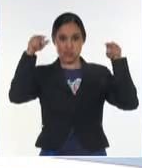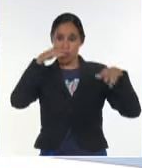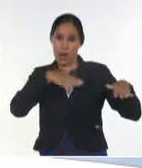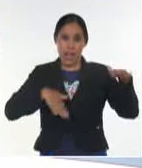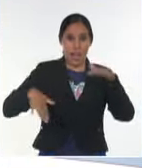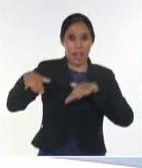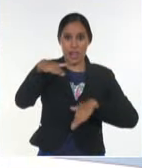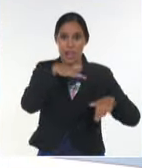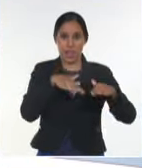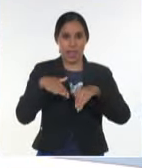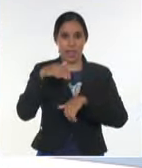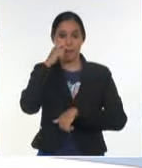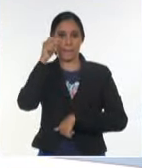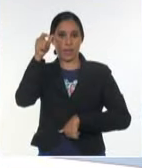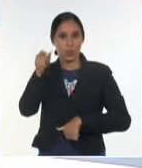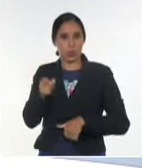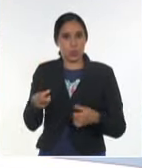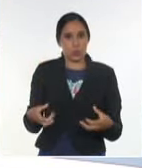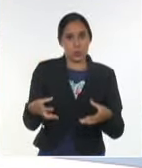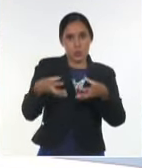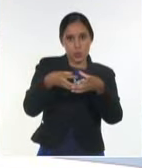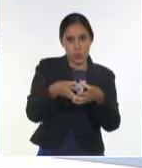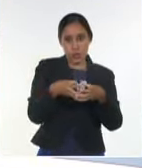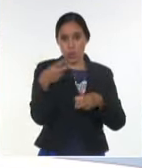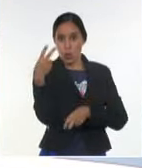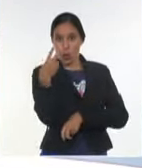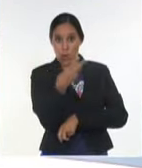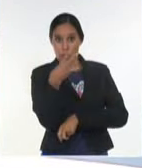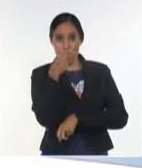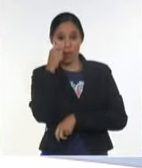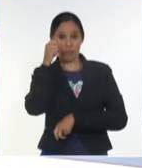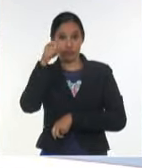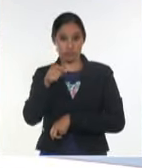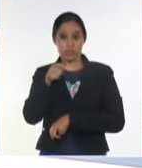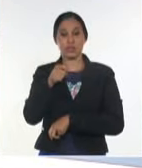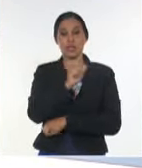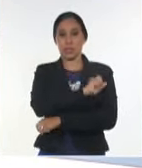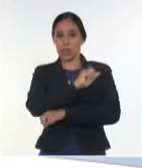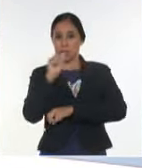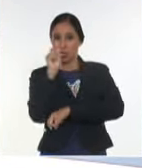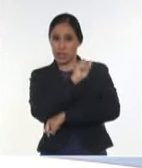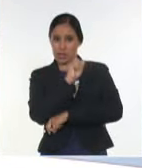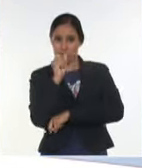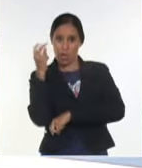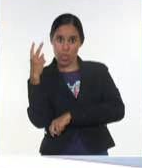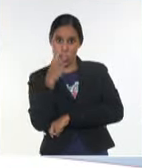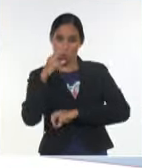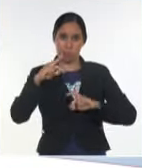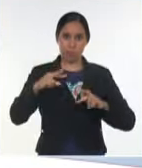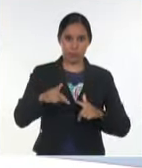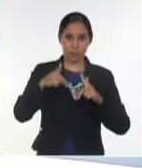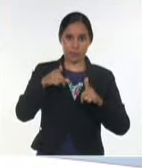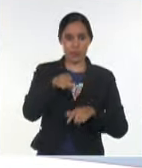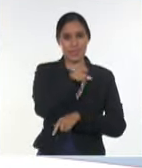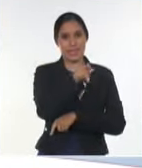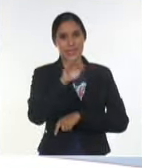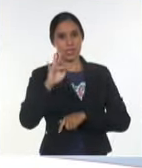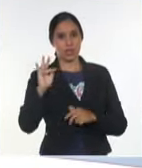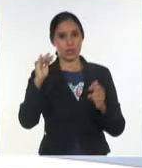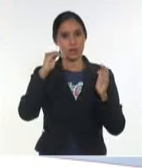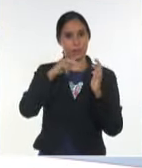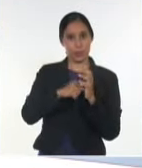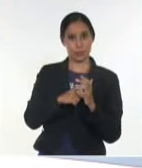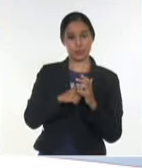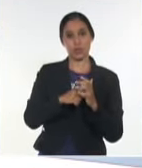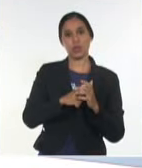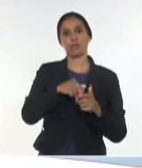El dueto de Nolan Díaz y José Luis Alayo se impuso 2 veces por idéntico marcador de 21-18. El colega Carlos